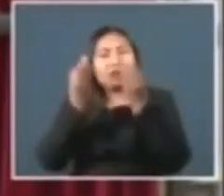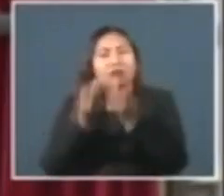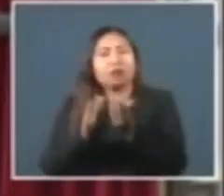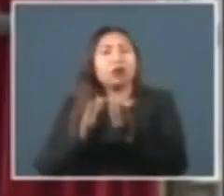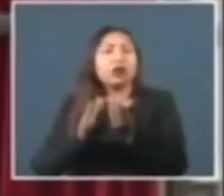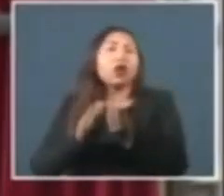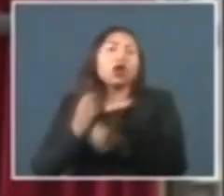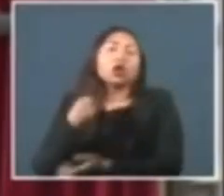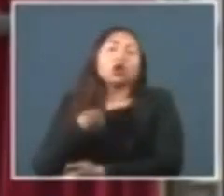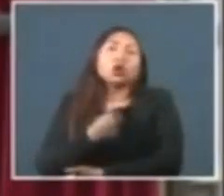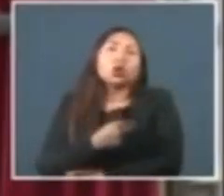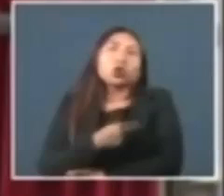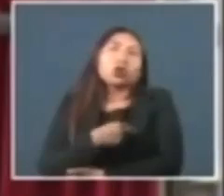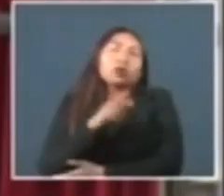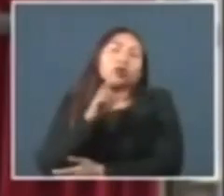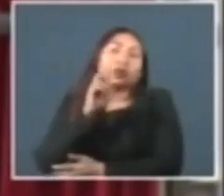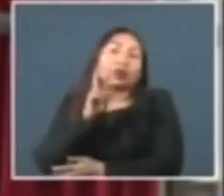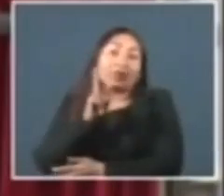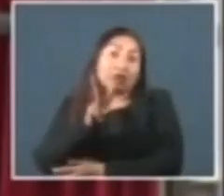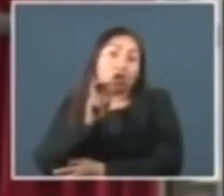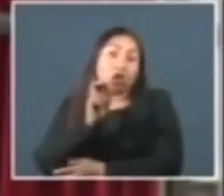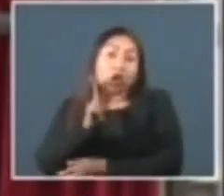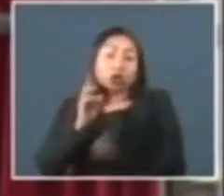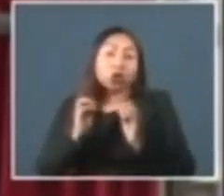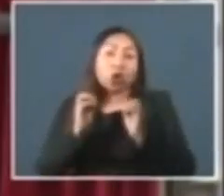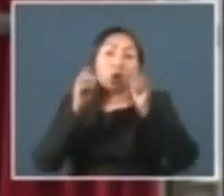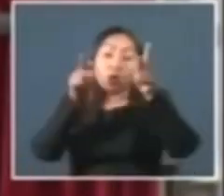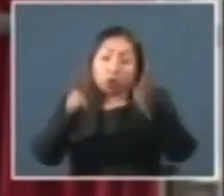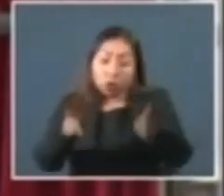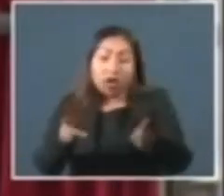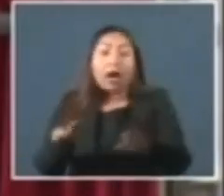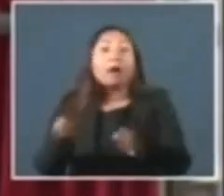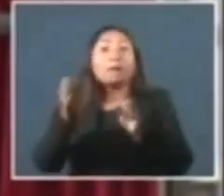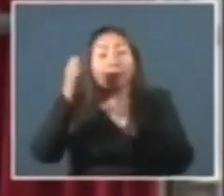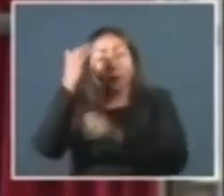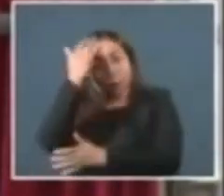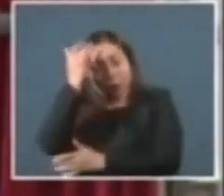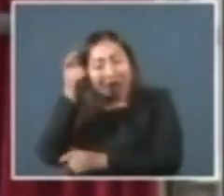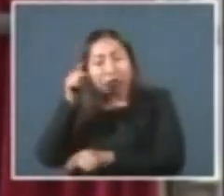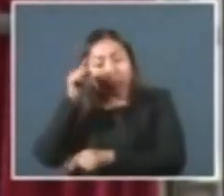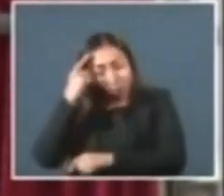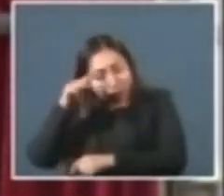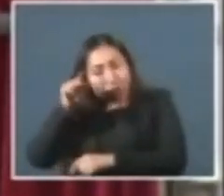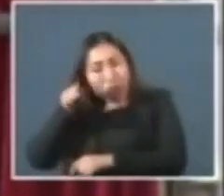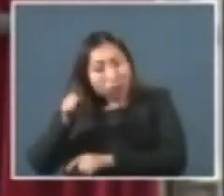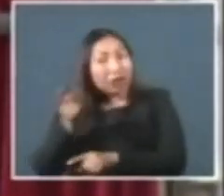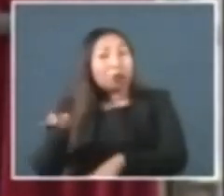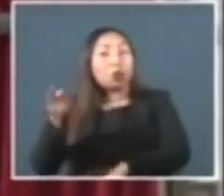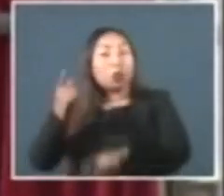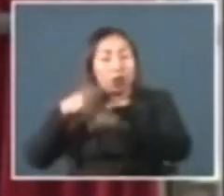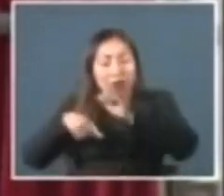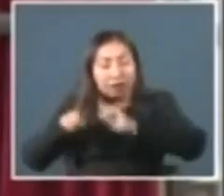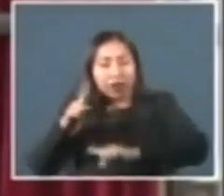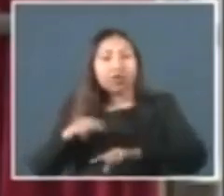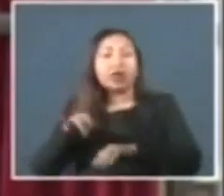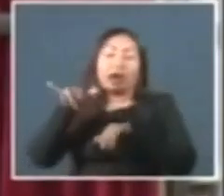Nosotros le dimos 2 oportunidades para que usted se presentara. Y usted nunca quiso